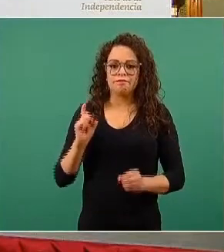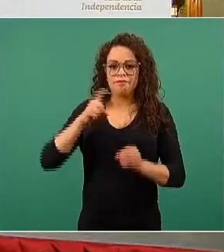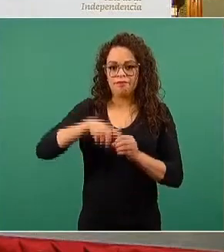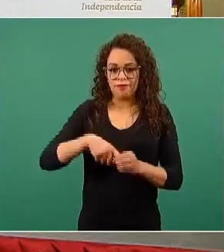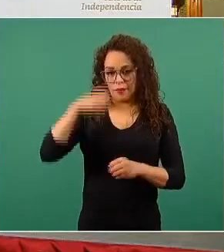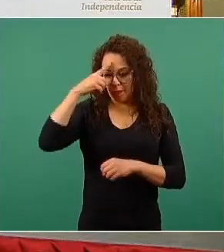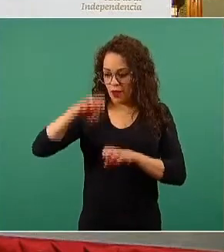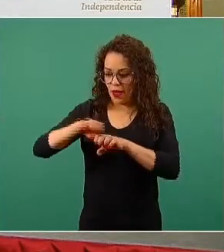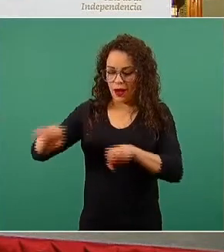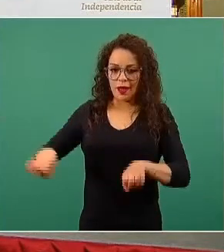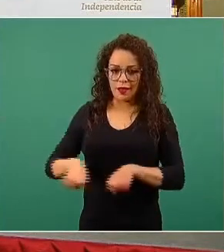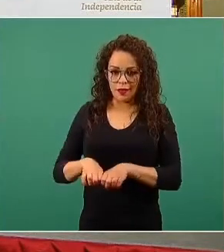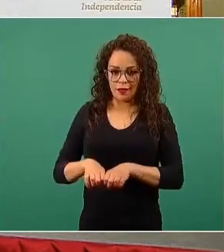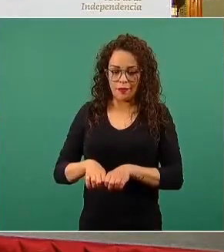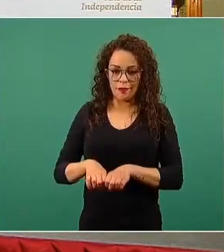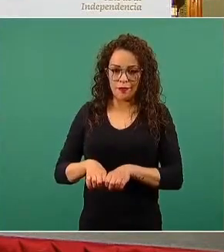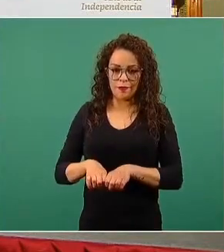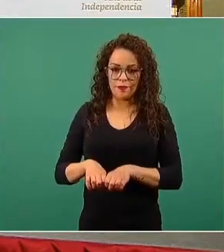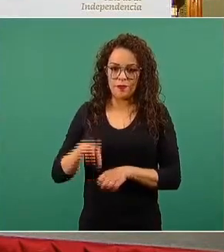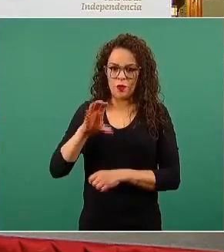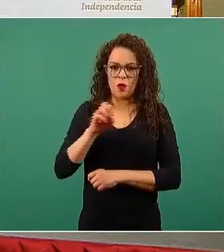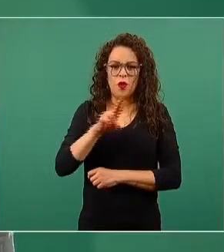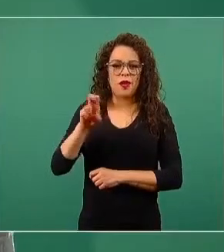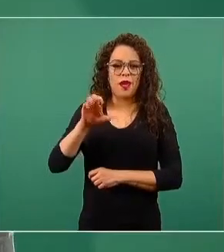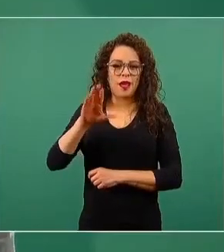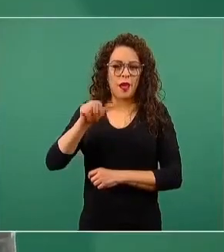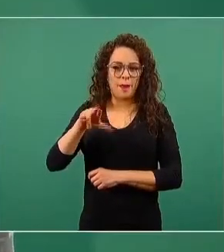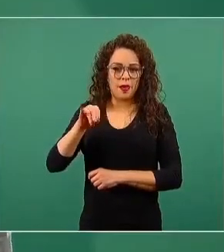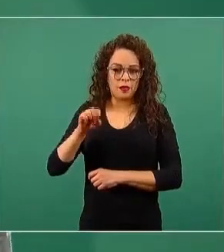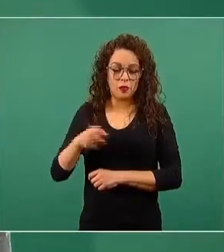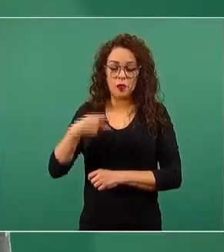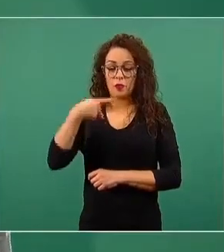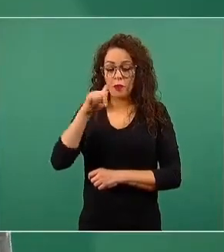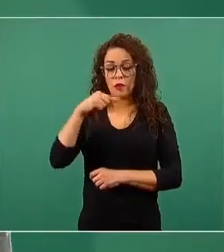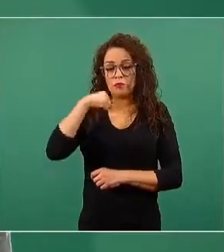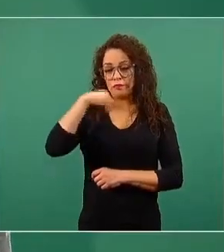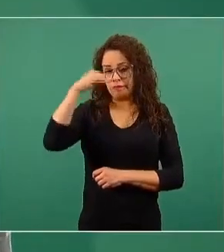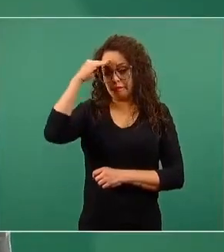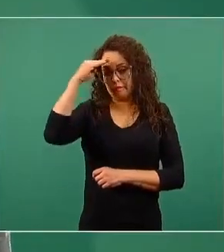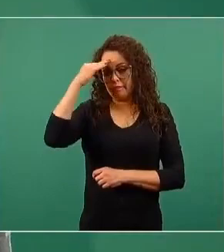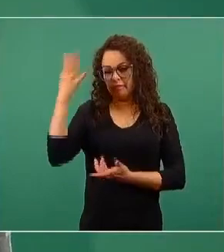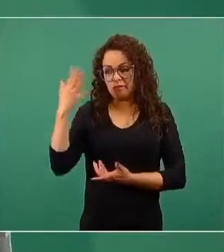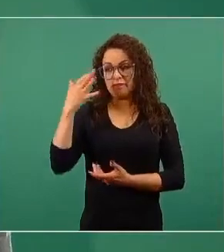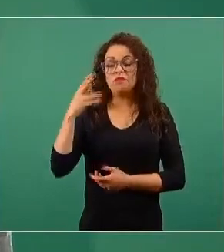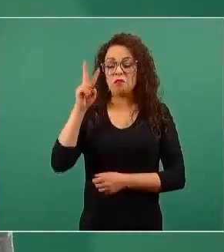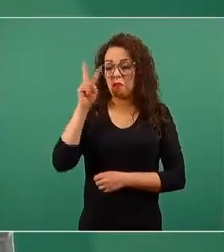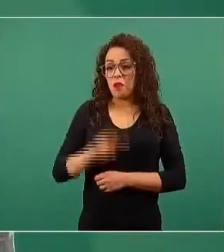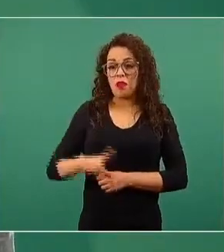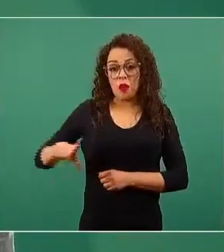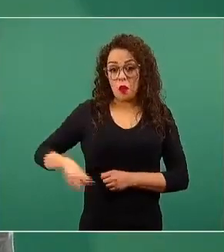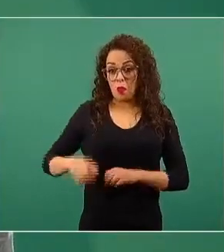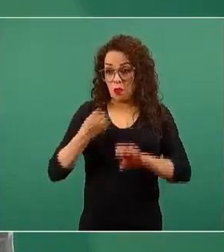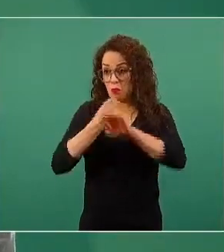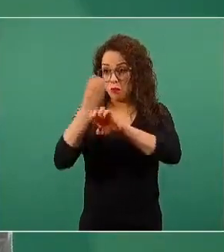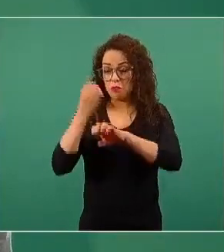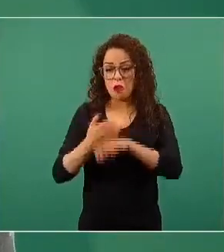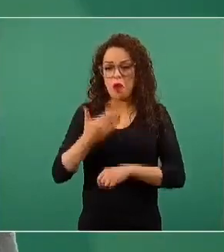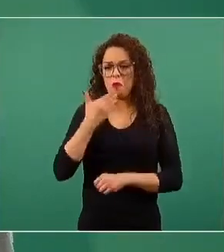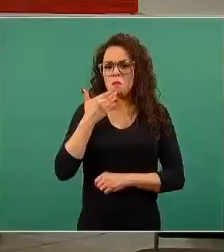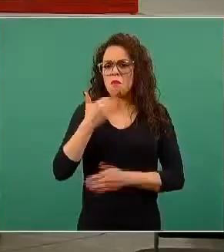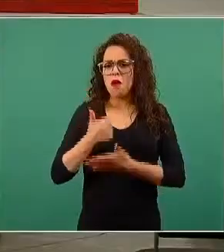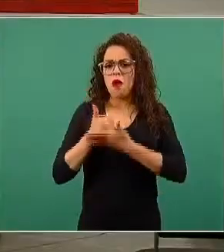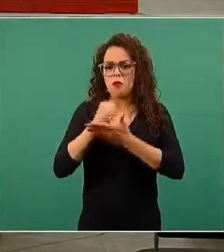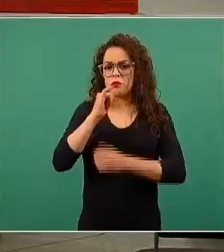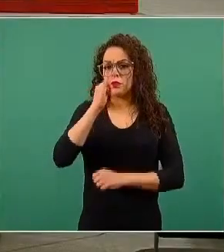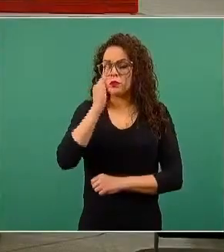general, prácticamente en todas las entidades federativas, ha habido una gran disposición de los gobiernos estatales a aportar,